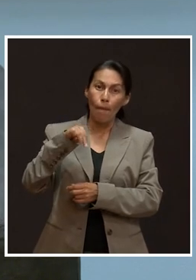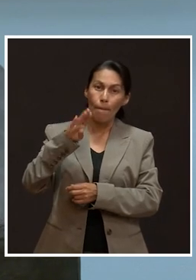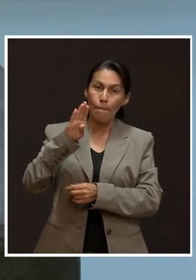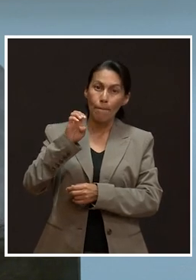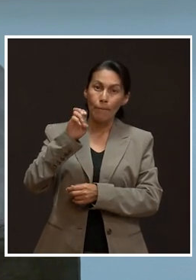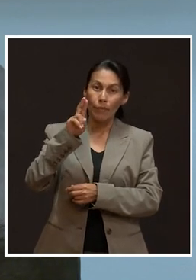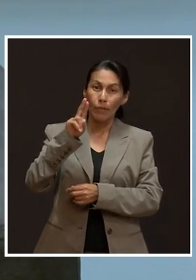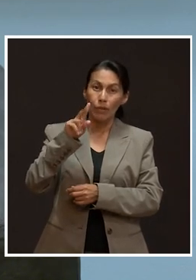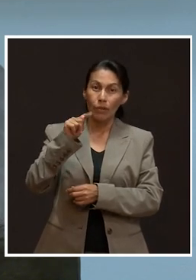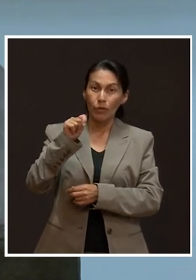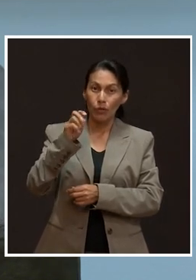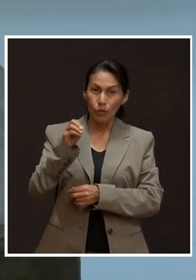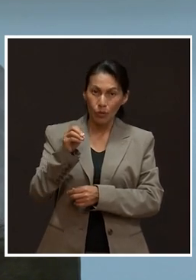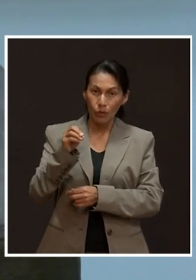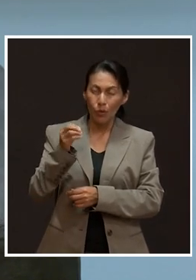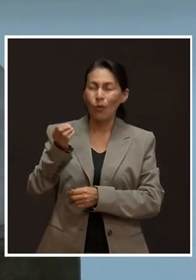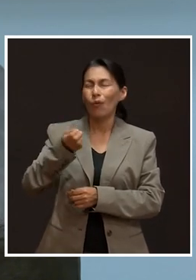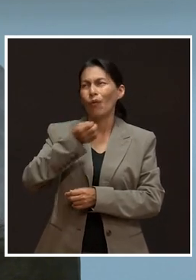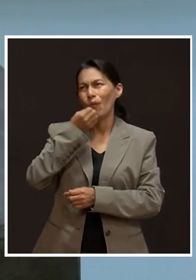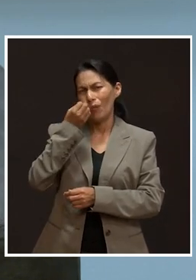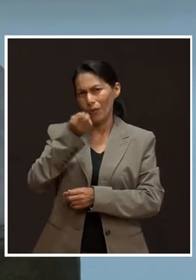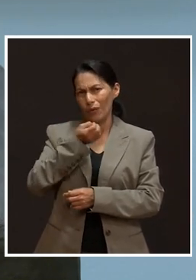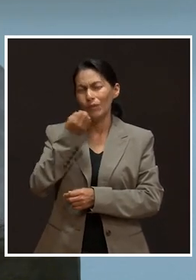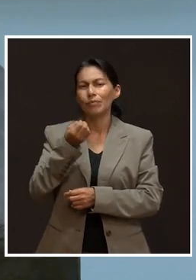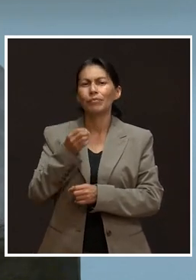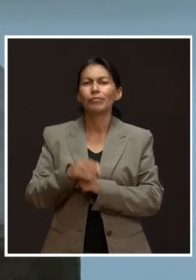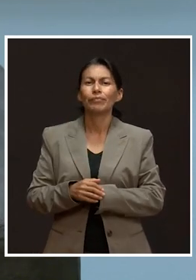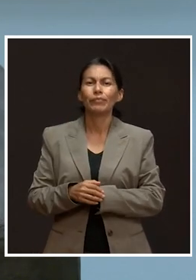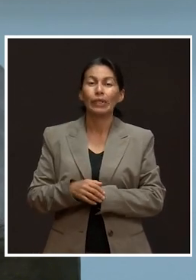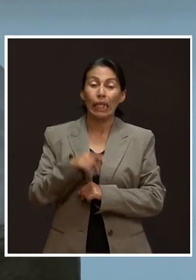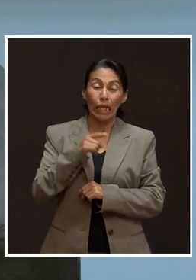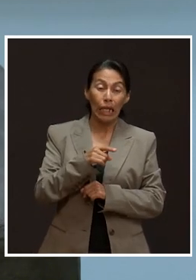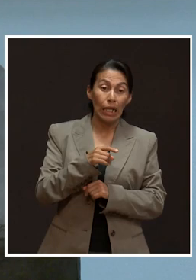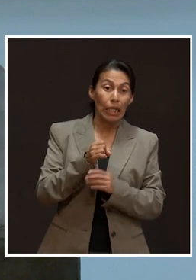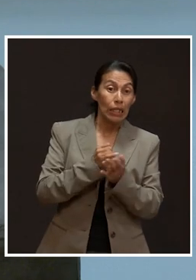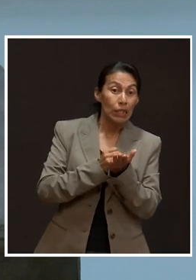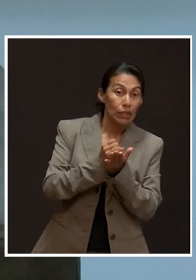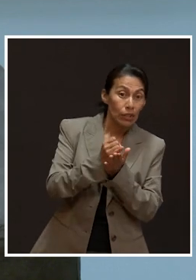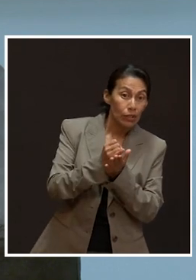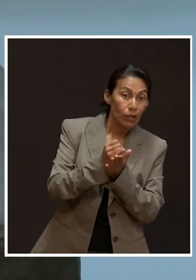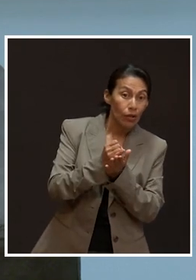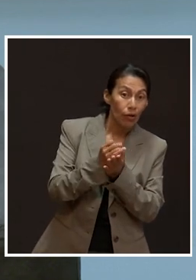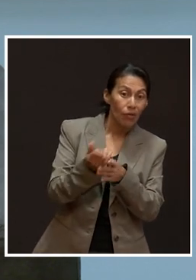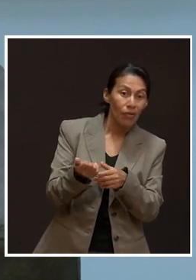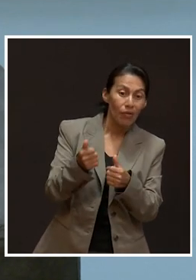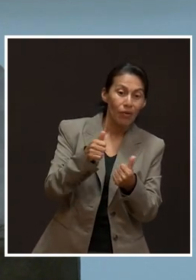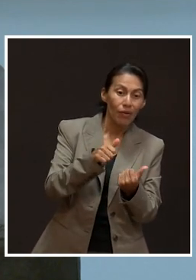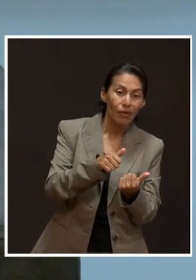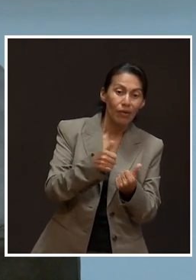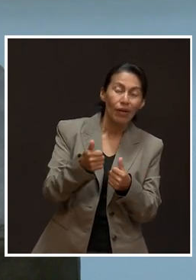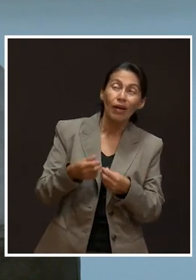por favor, oren por mi hijo Humberto. Decidió, decidió